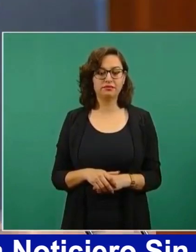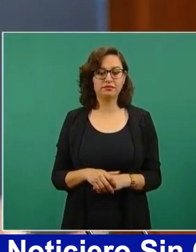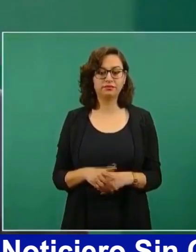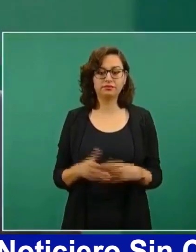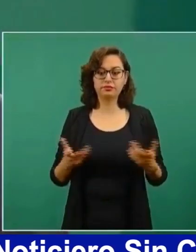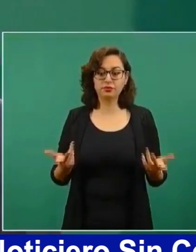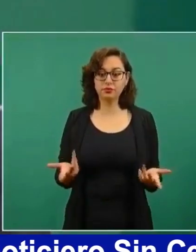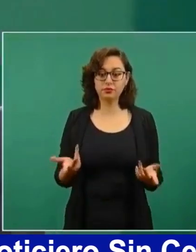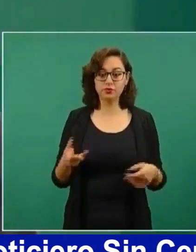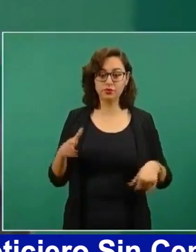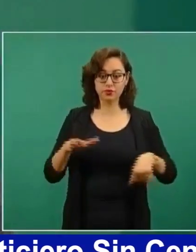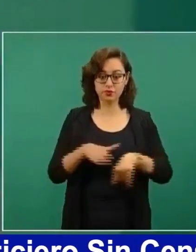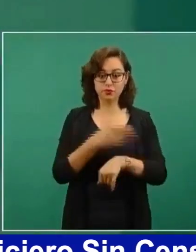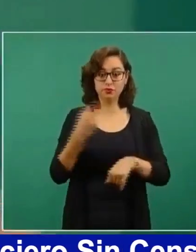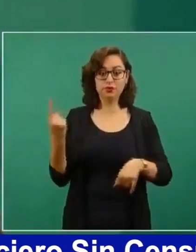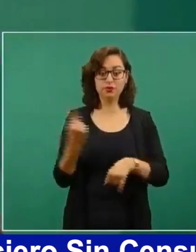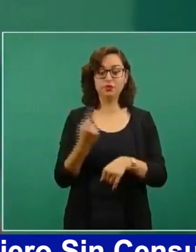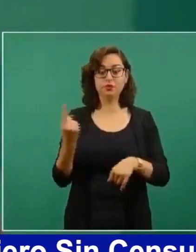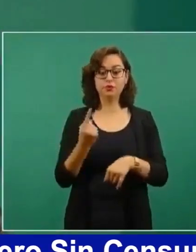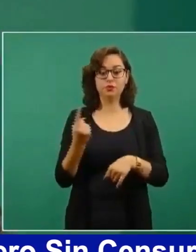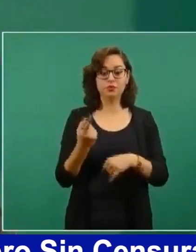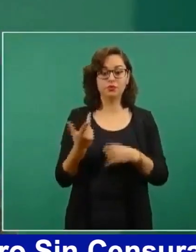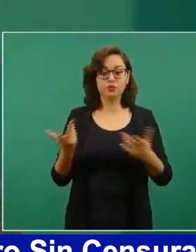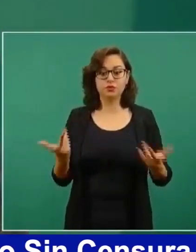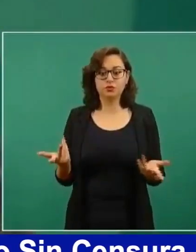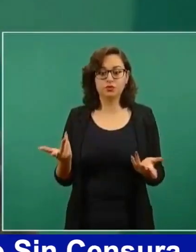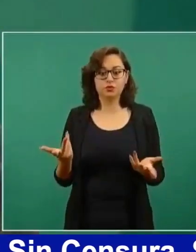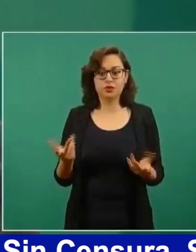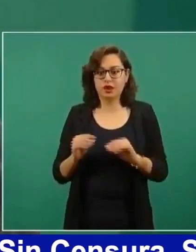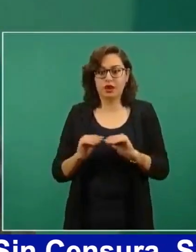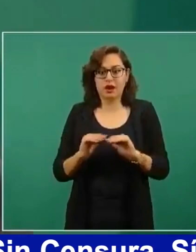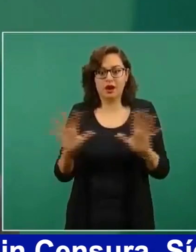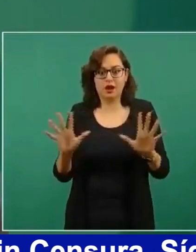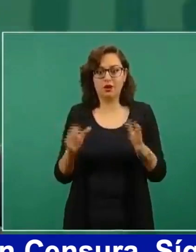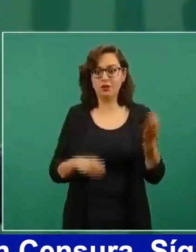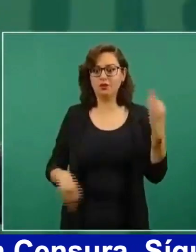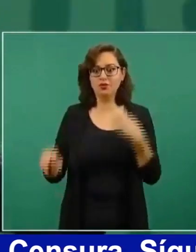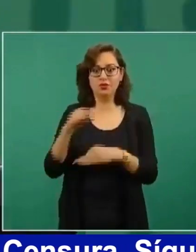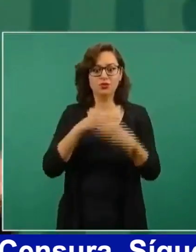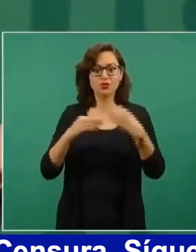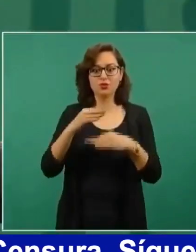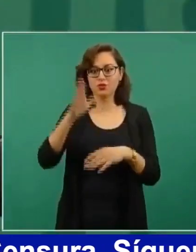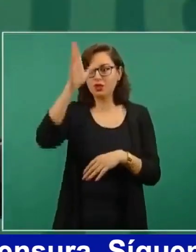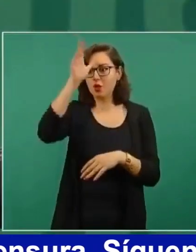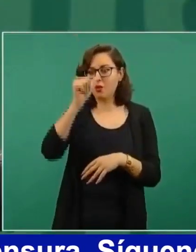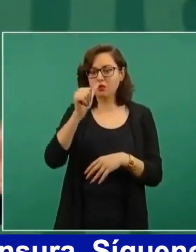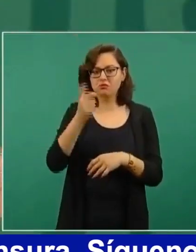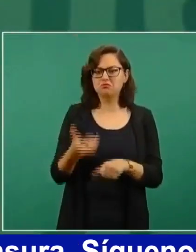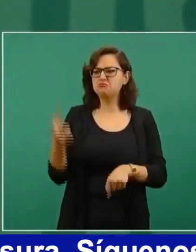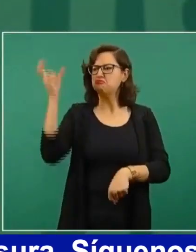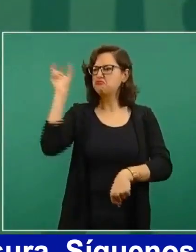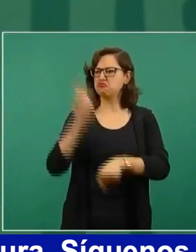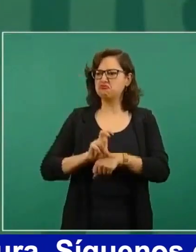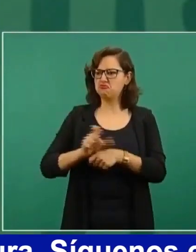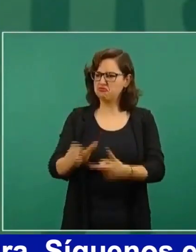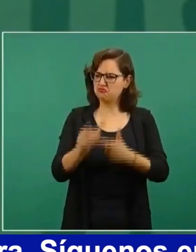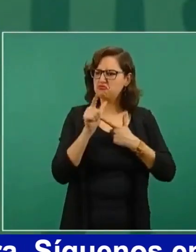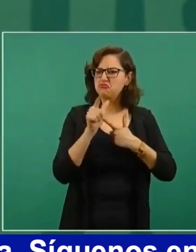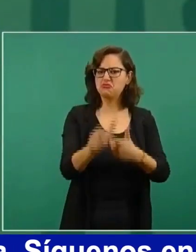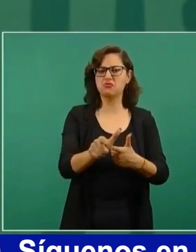porque eso, pues todos estamos de acuerdo. ¿Cómo vamos a permitir el machismo?